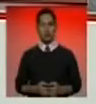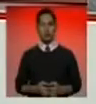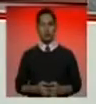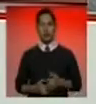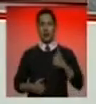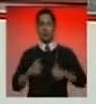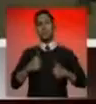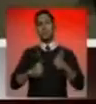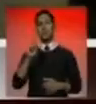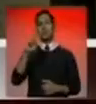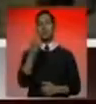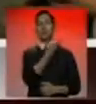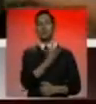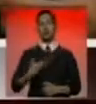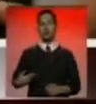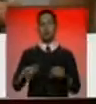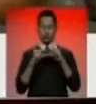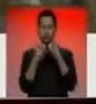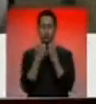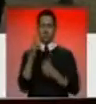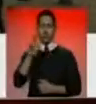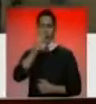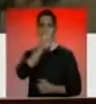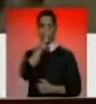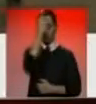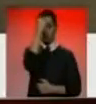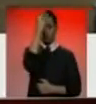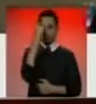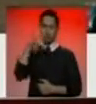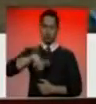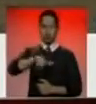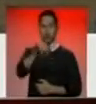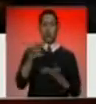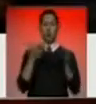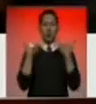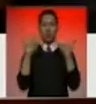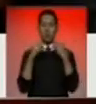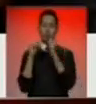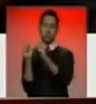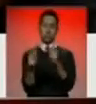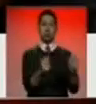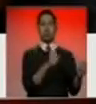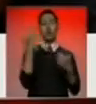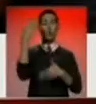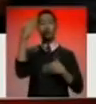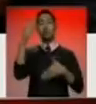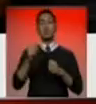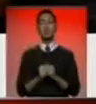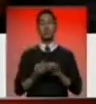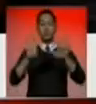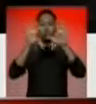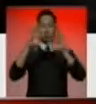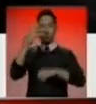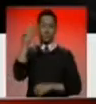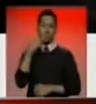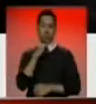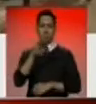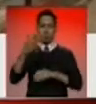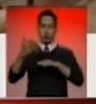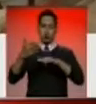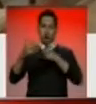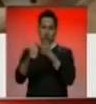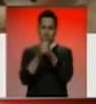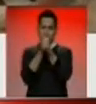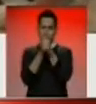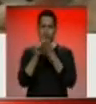candidato a la vicepresidencia de la lista 35, Jorge Glass, continúa en Guayaquil con su campaña política a 9 días de las elecciones del 2 de